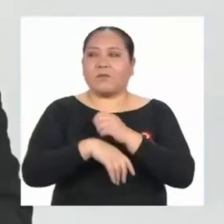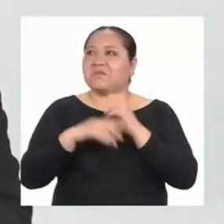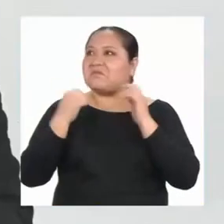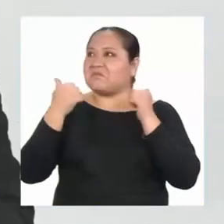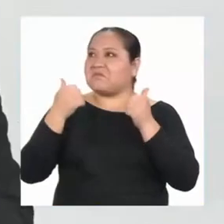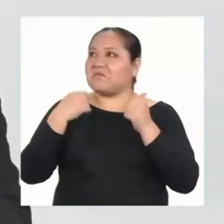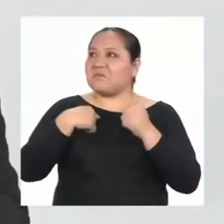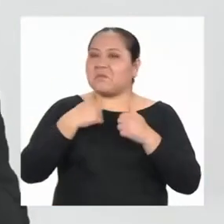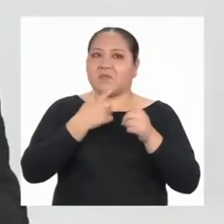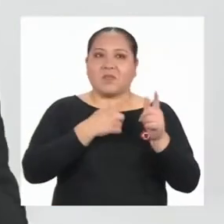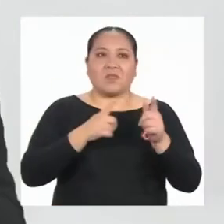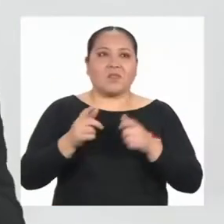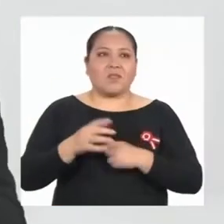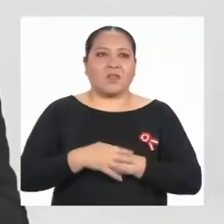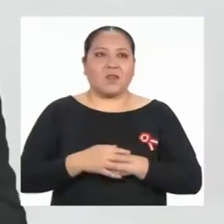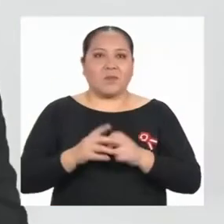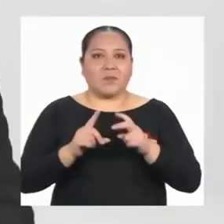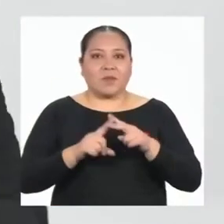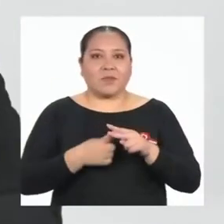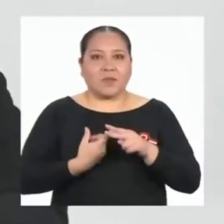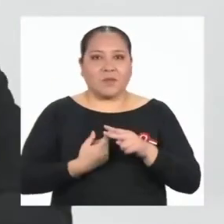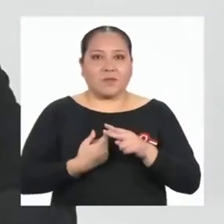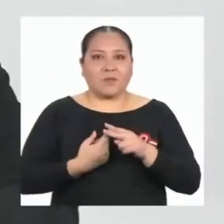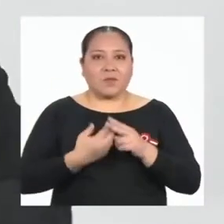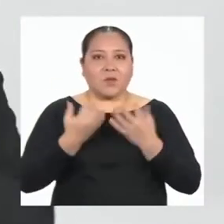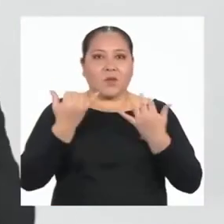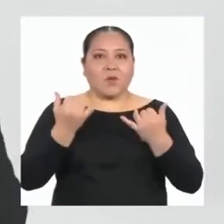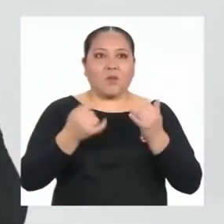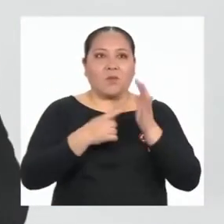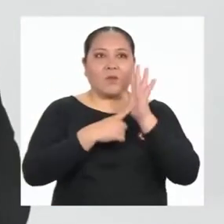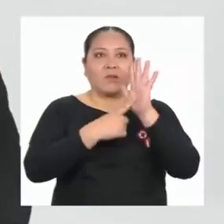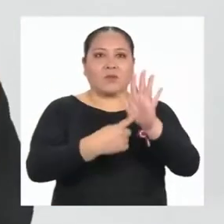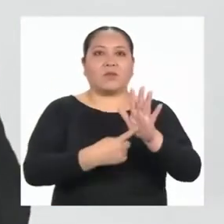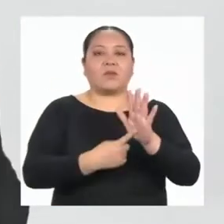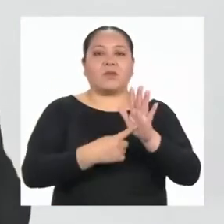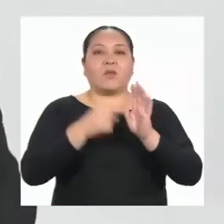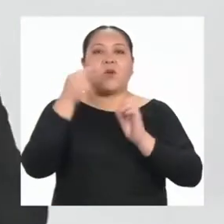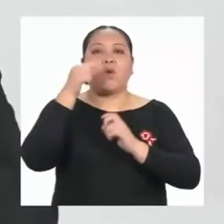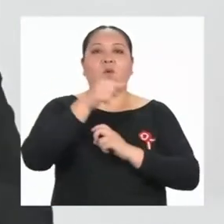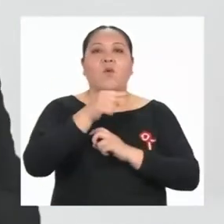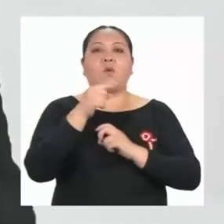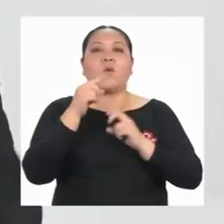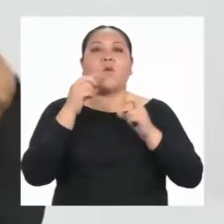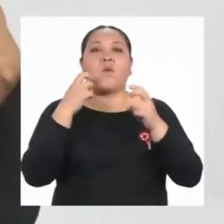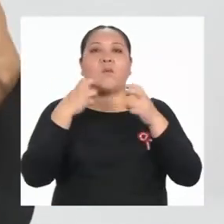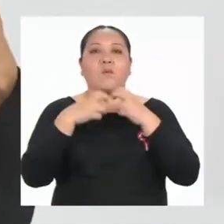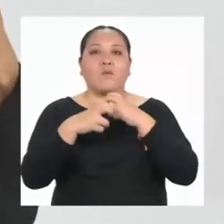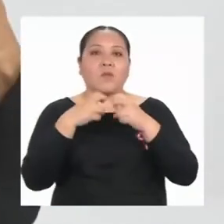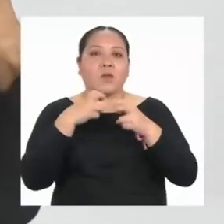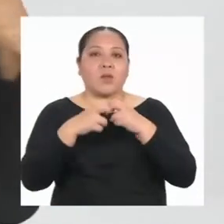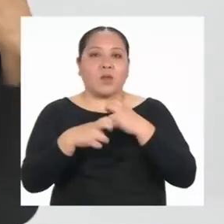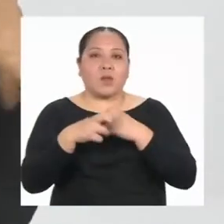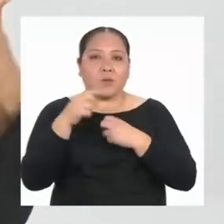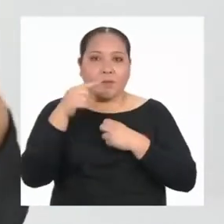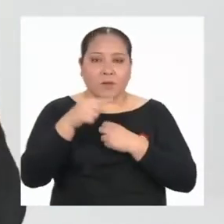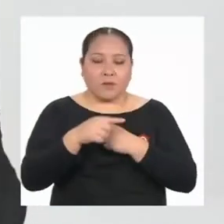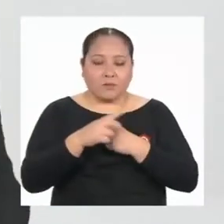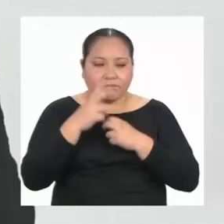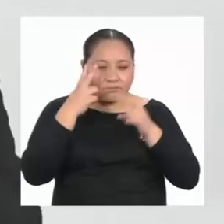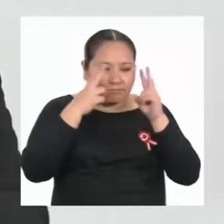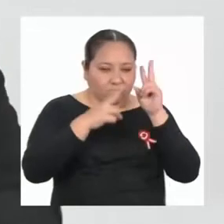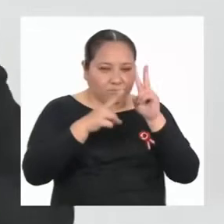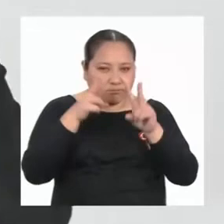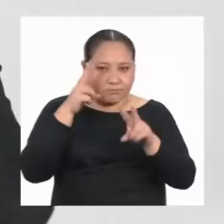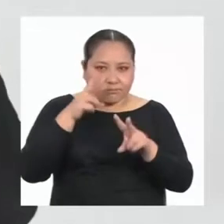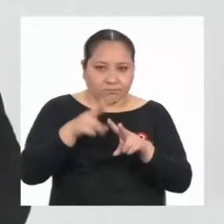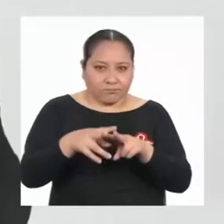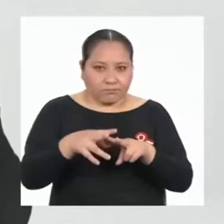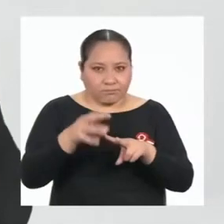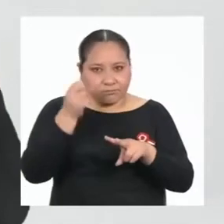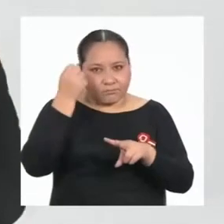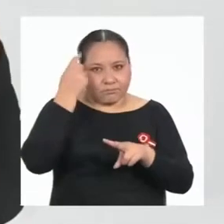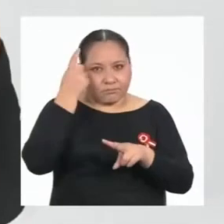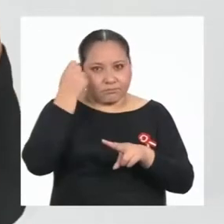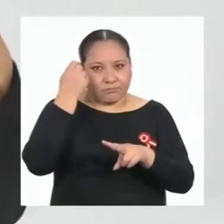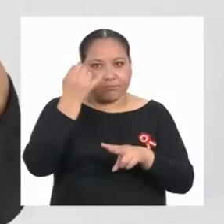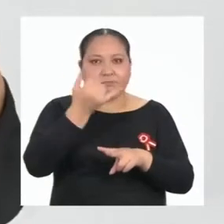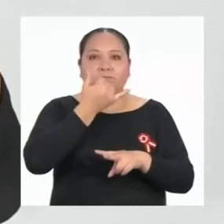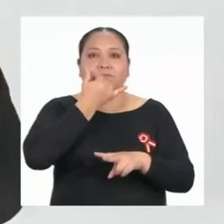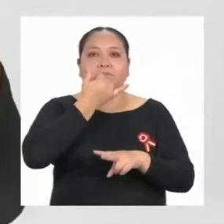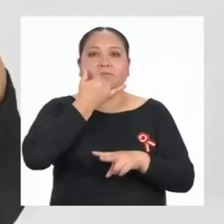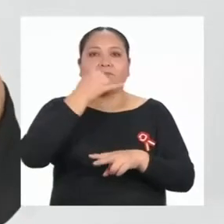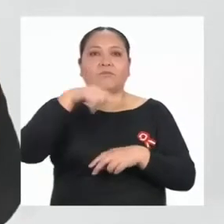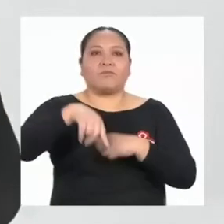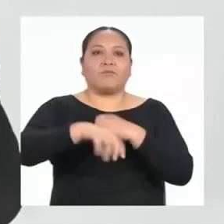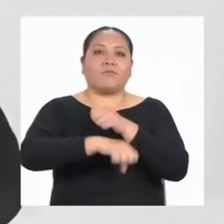listo. Iniciaremos hoy presentando una situación que nos permita contextualizar lo que pasa con